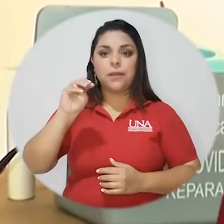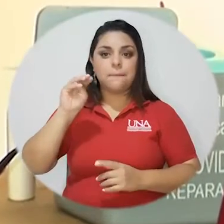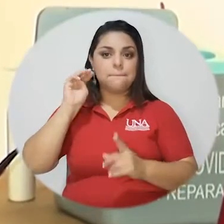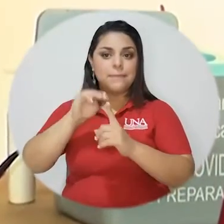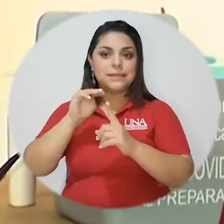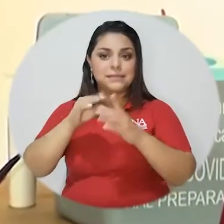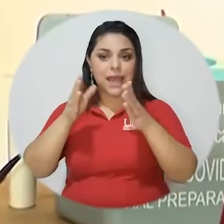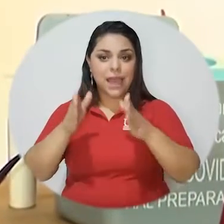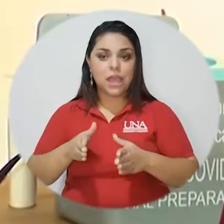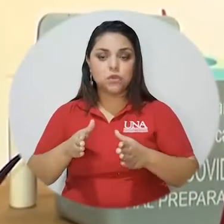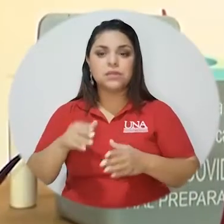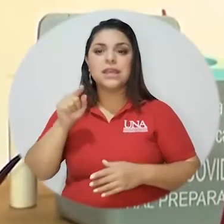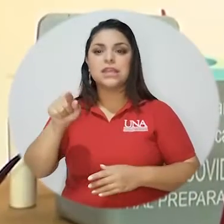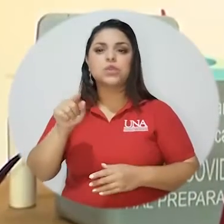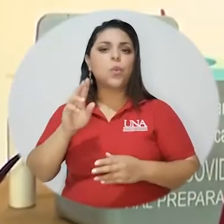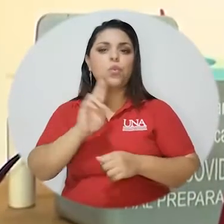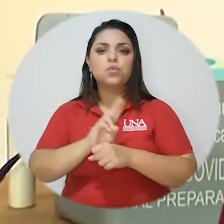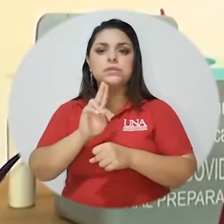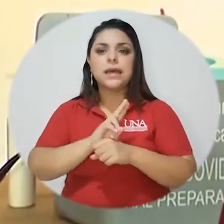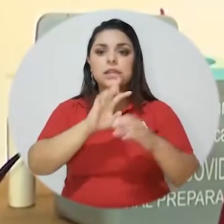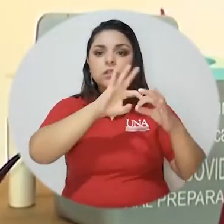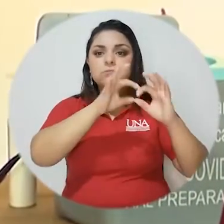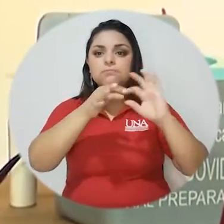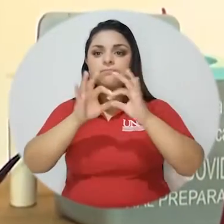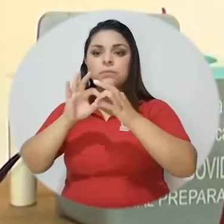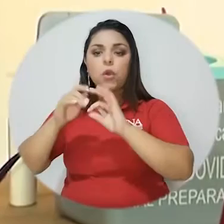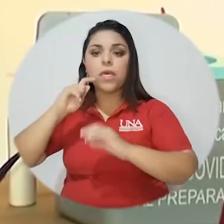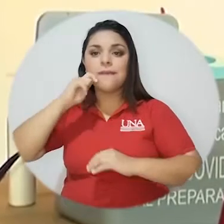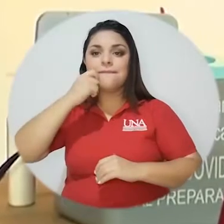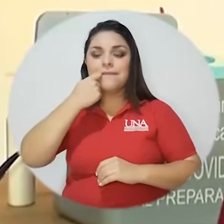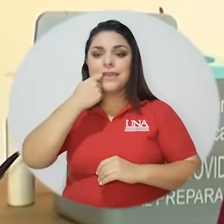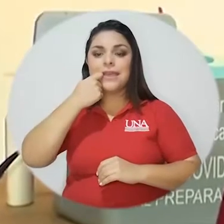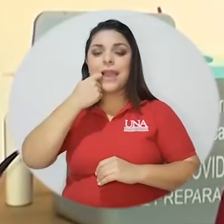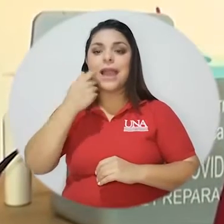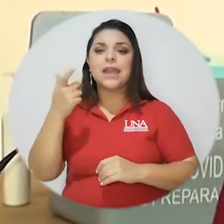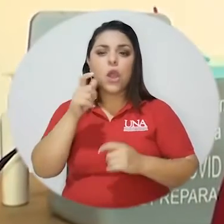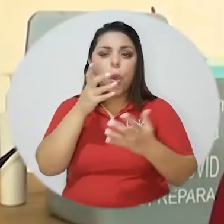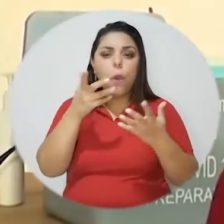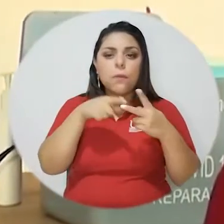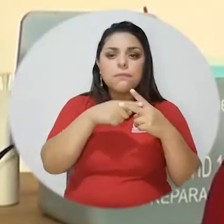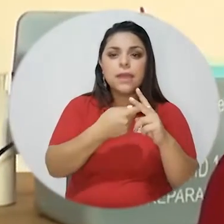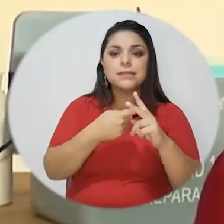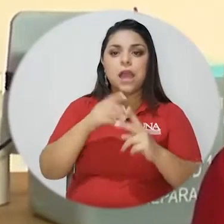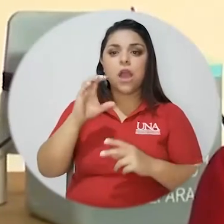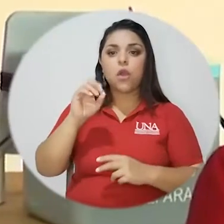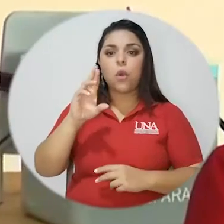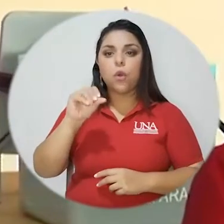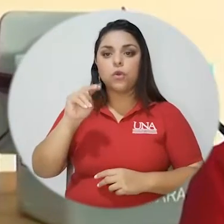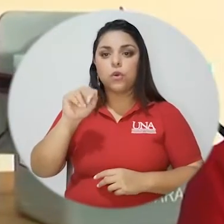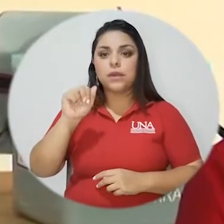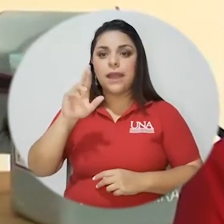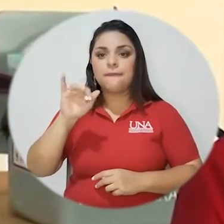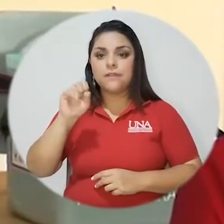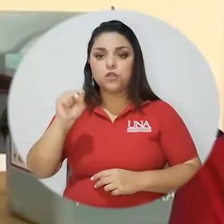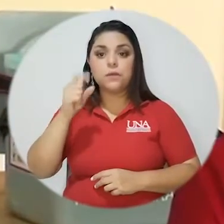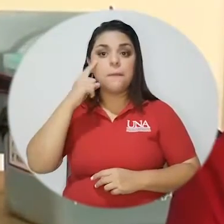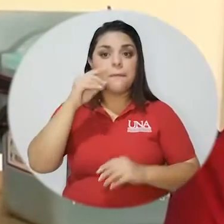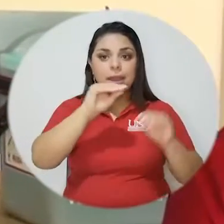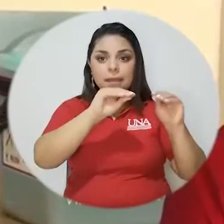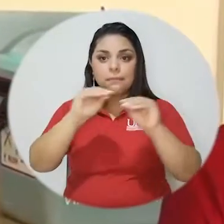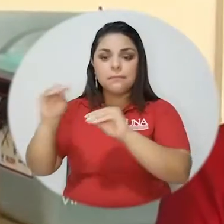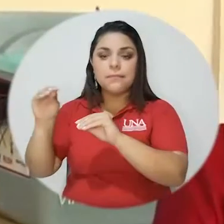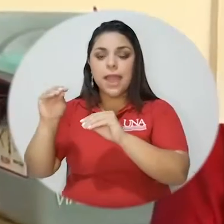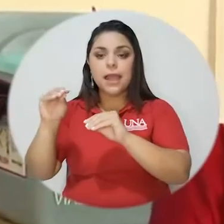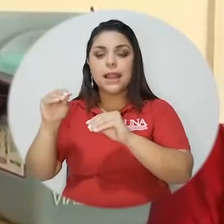ARN mensajeros, que es básicamente utilizar la secuencia que codifica la proteína de la espina del coronavirus para llevar esa